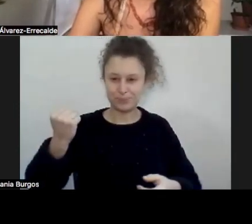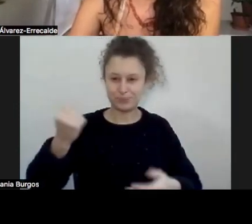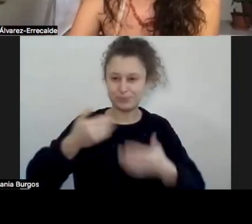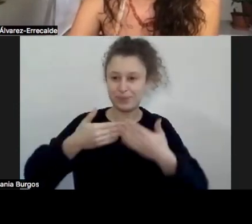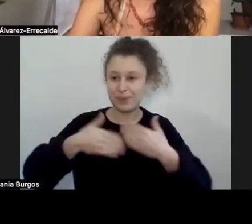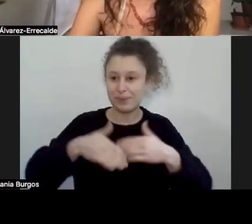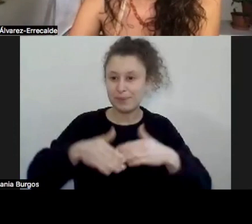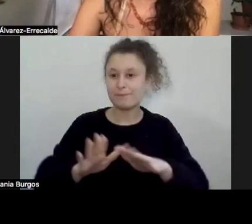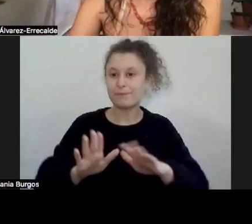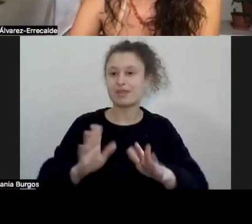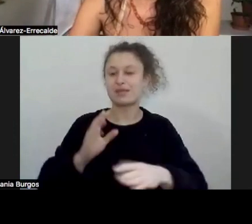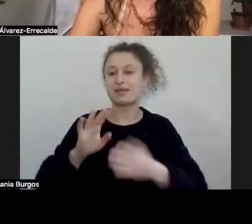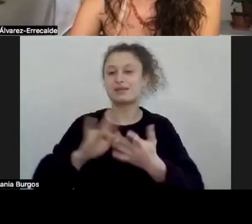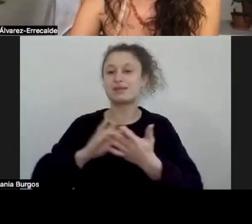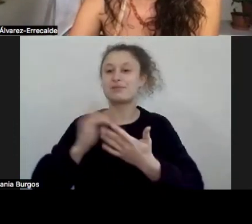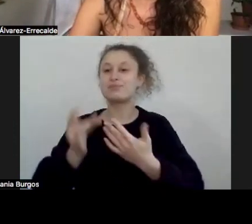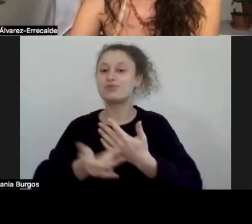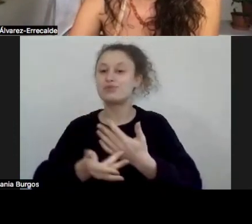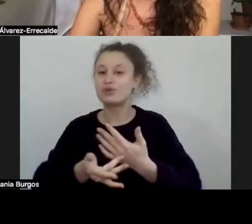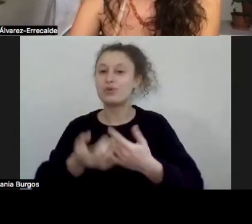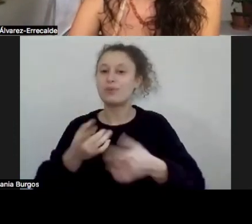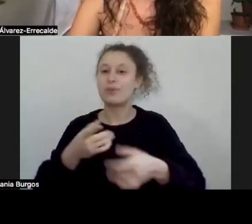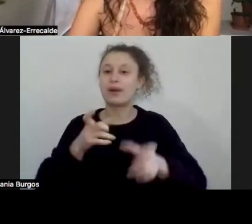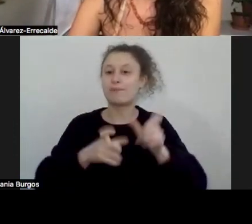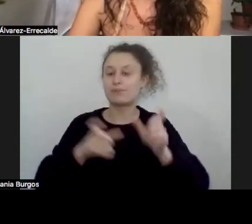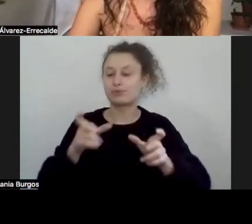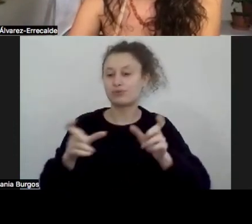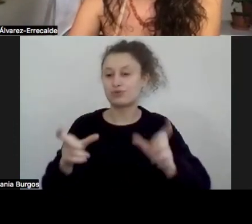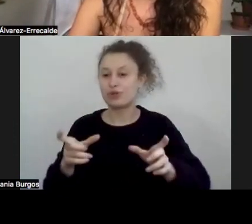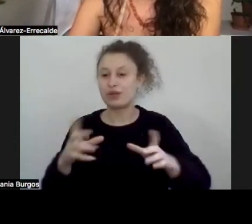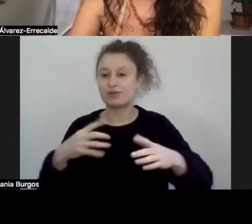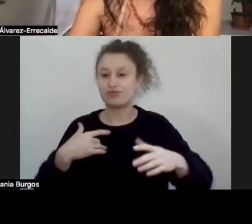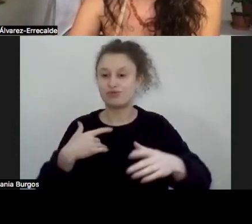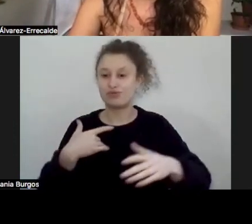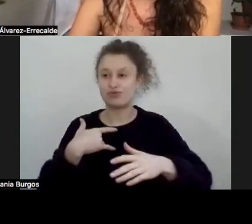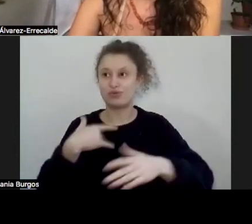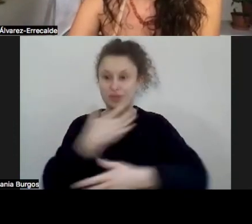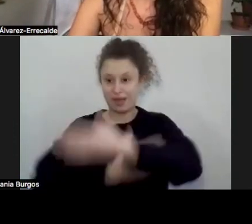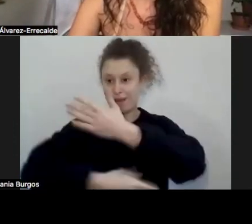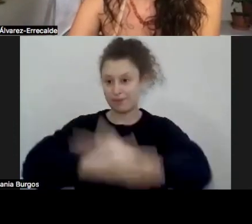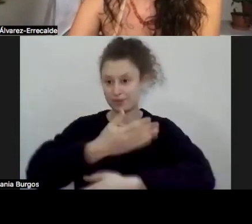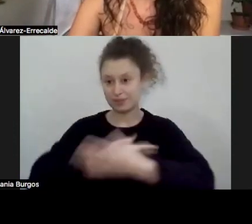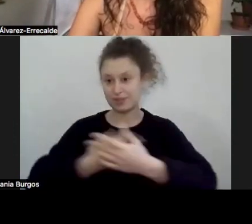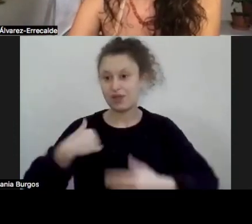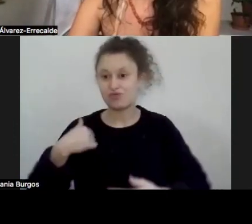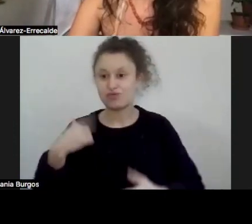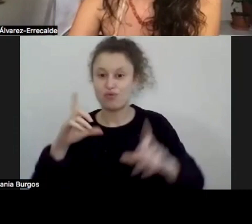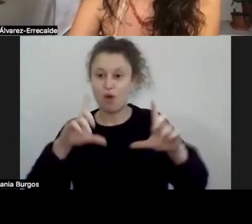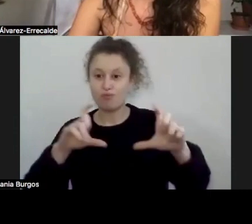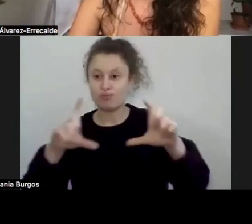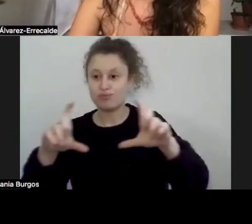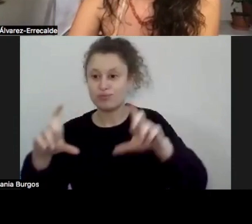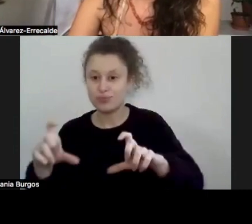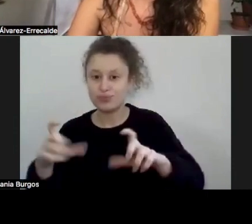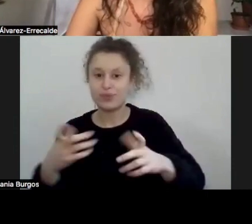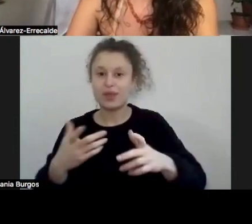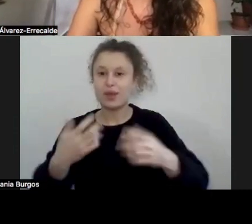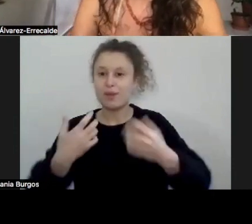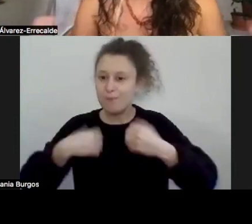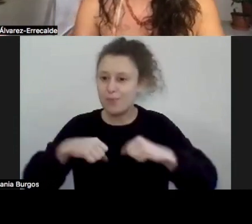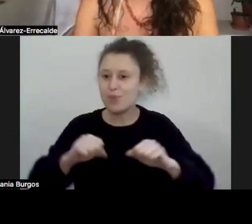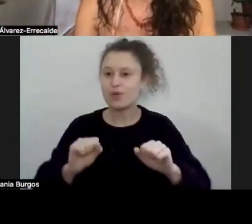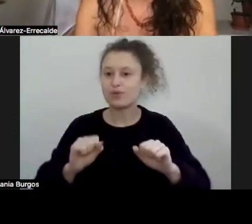personas retratadas también formen parte de estos espacios, porque muchas veces las personas que son